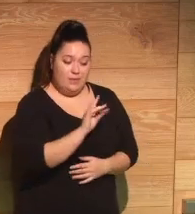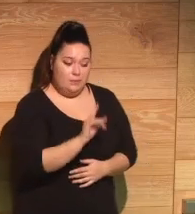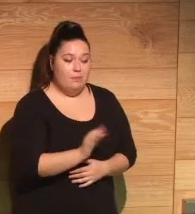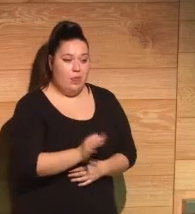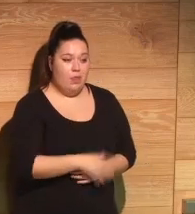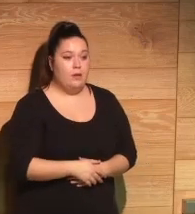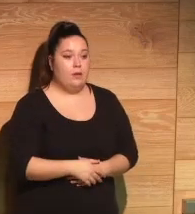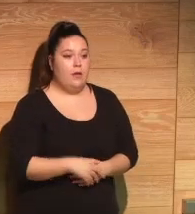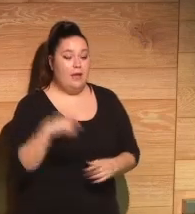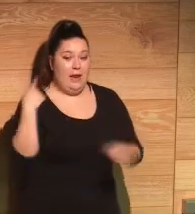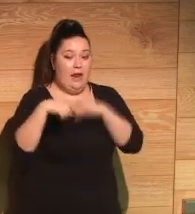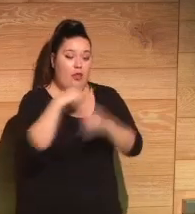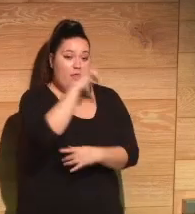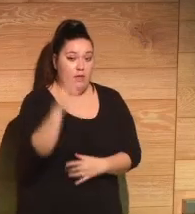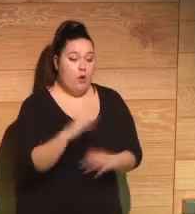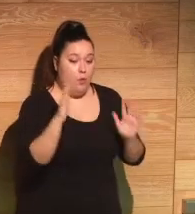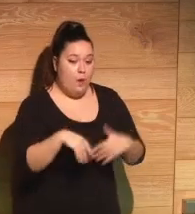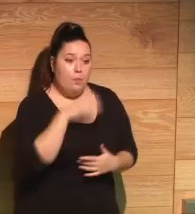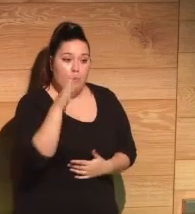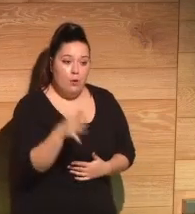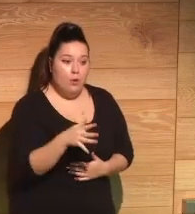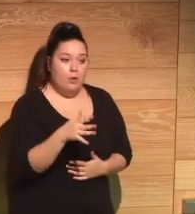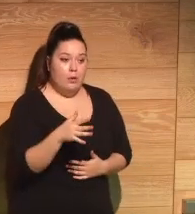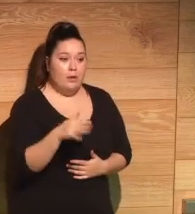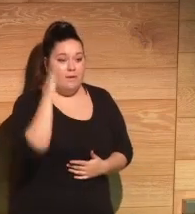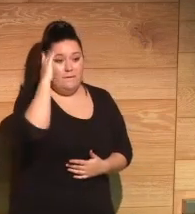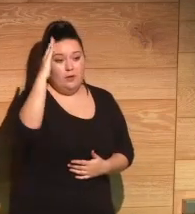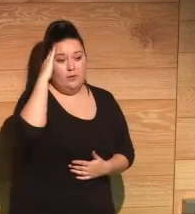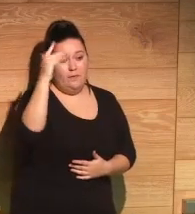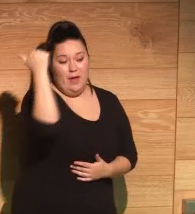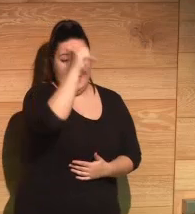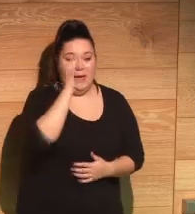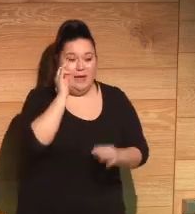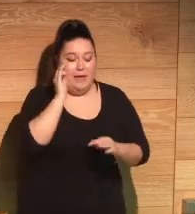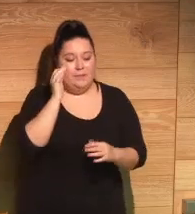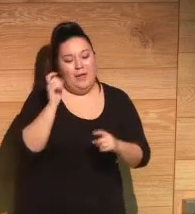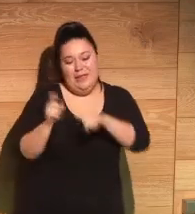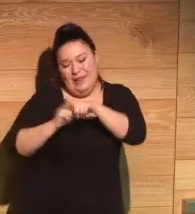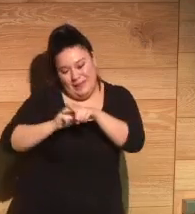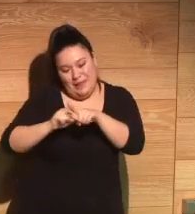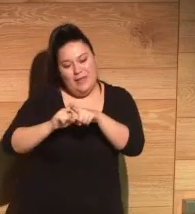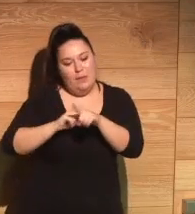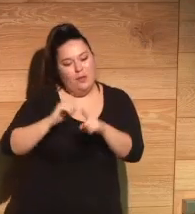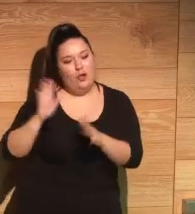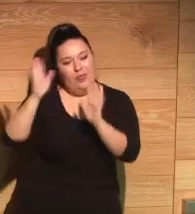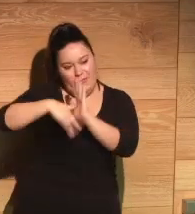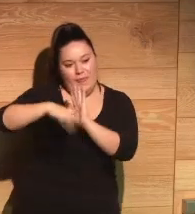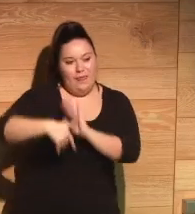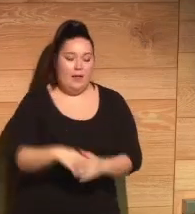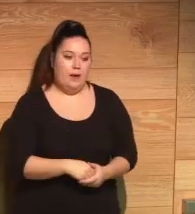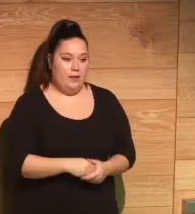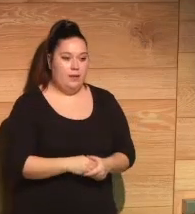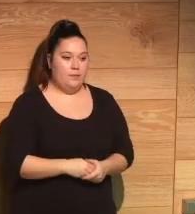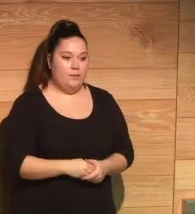de la generación Z en esta mesa es precisamente esto que he dicho, de que la filosofía es un género tardío, ¿no? Es decir, frente al ajedrez o la poesía,